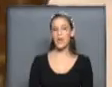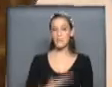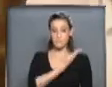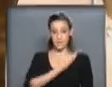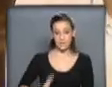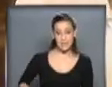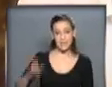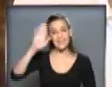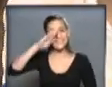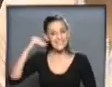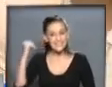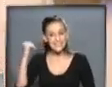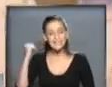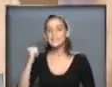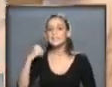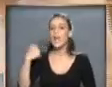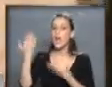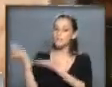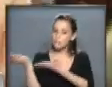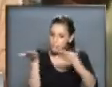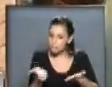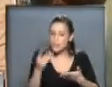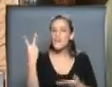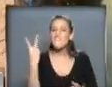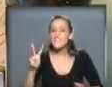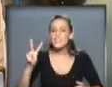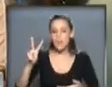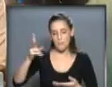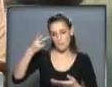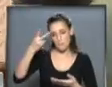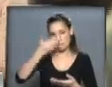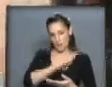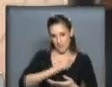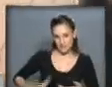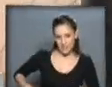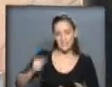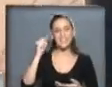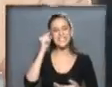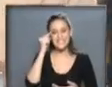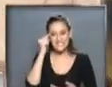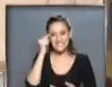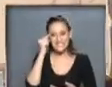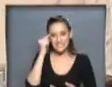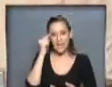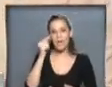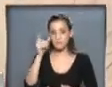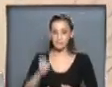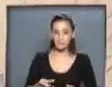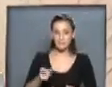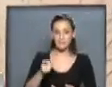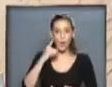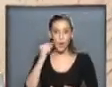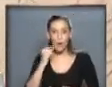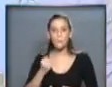presidenta Cristina Fernández recibió al vicepresidente de la República Popular de China, Li Xiaochao, con